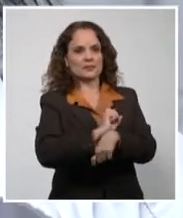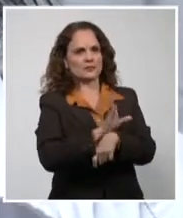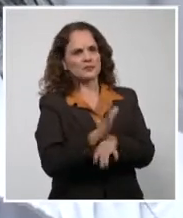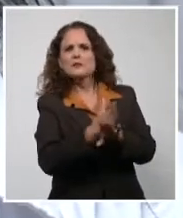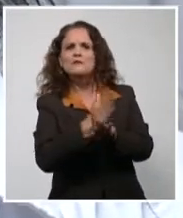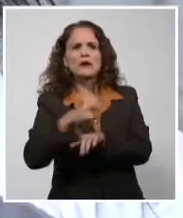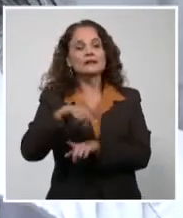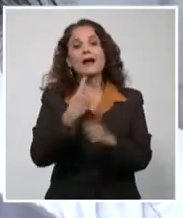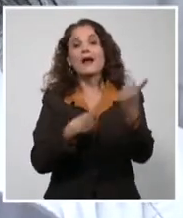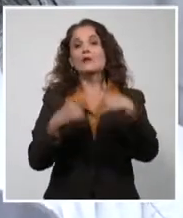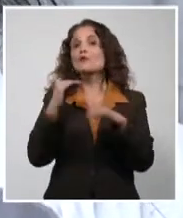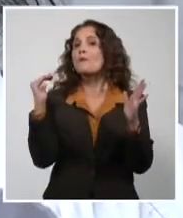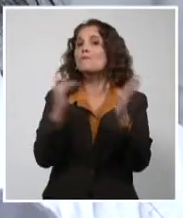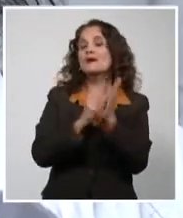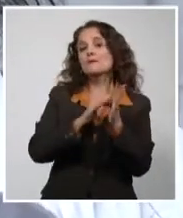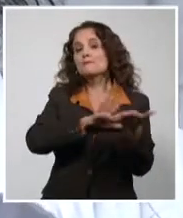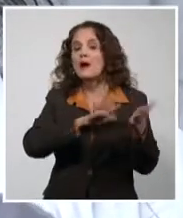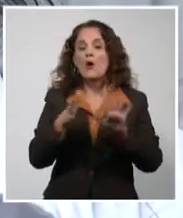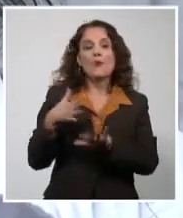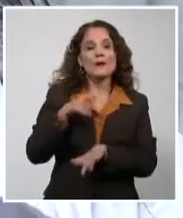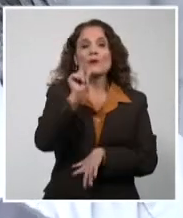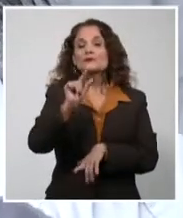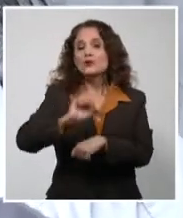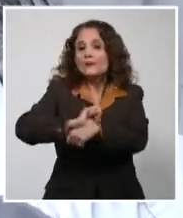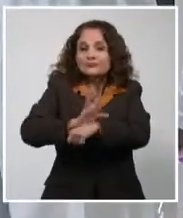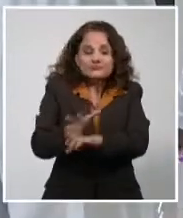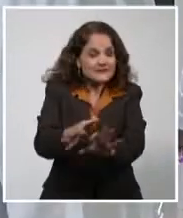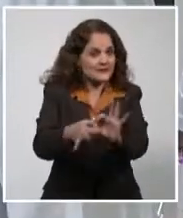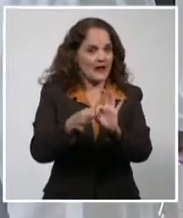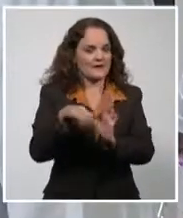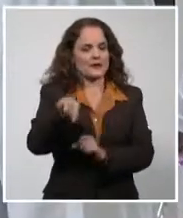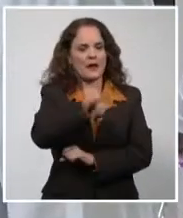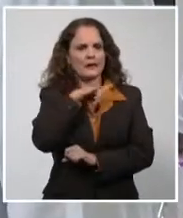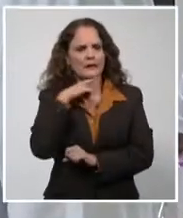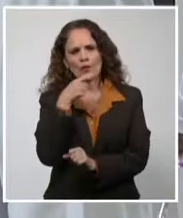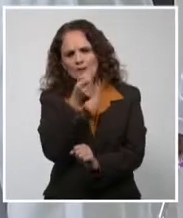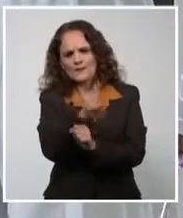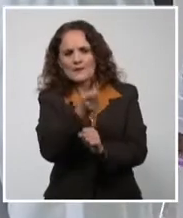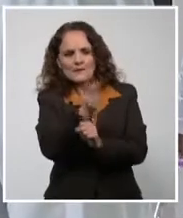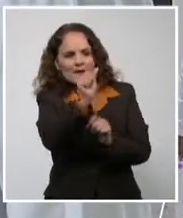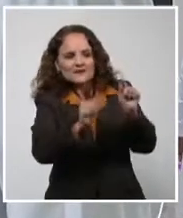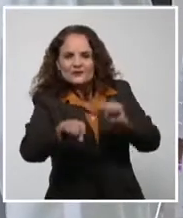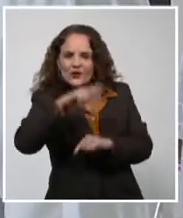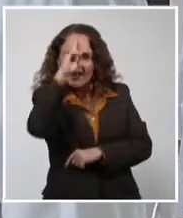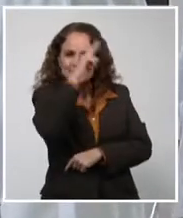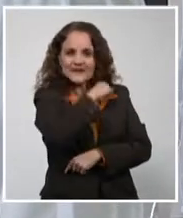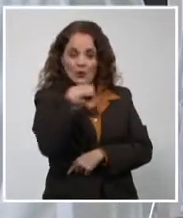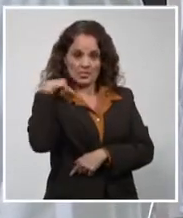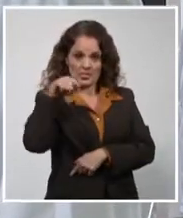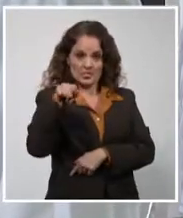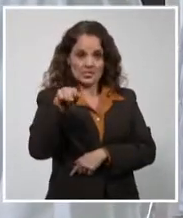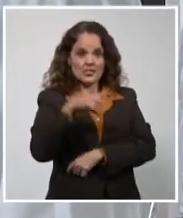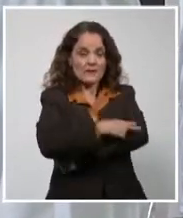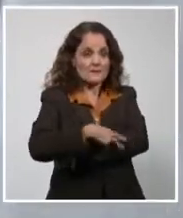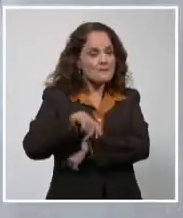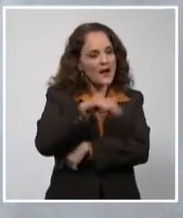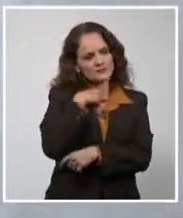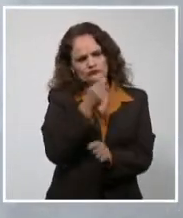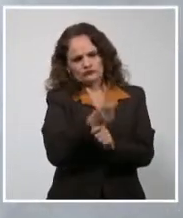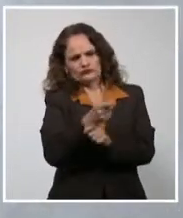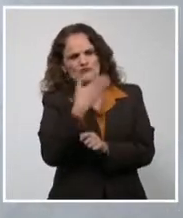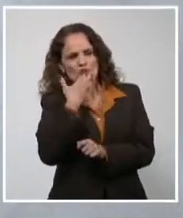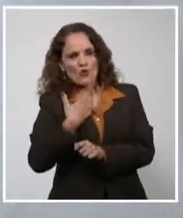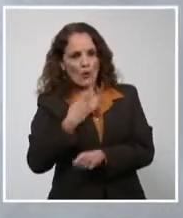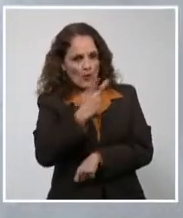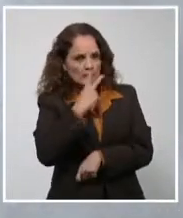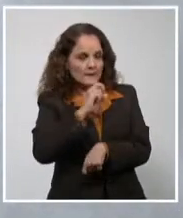pacientes graves con la COVID-19. Laboraron en la capacitación de personal sanitario y cooperaron con el Hospital Universitario